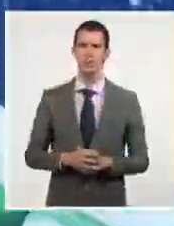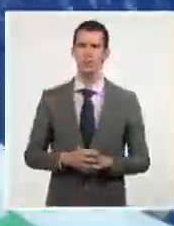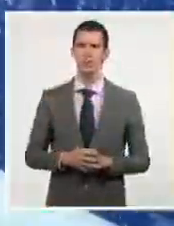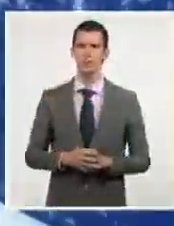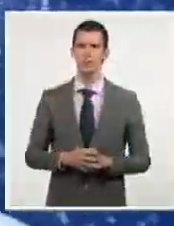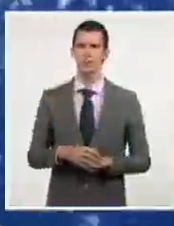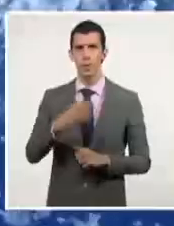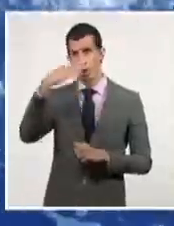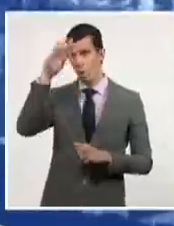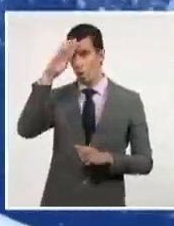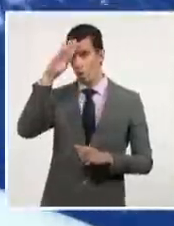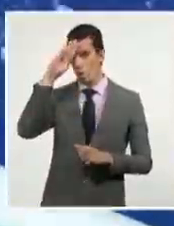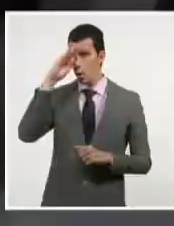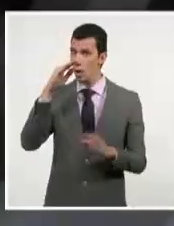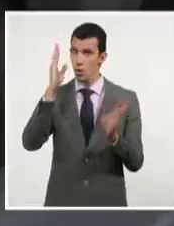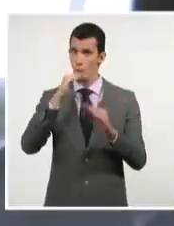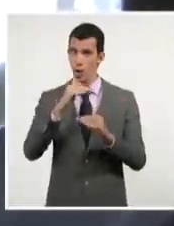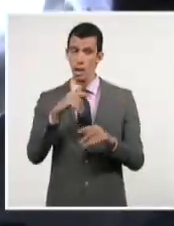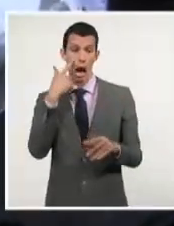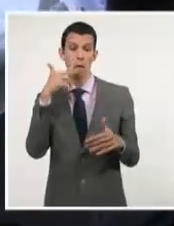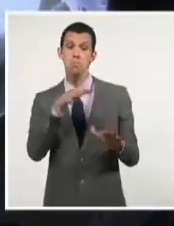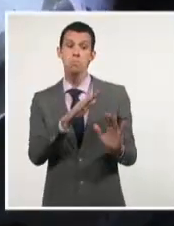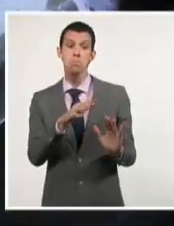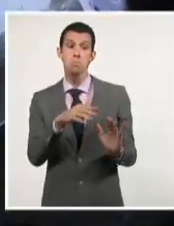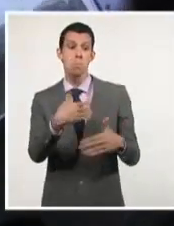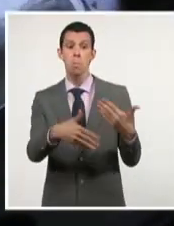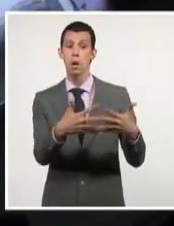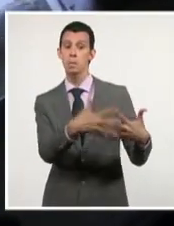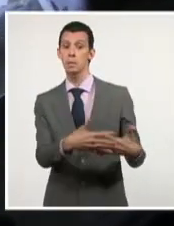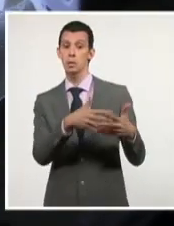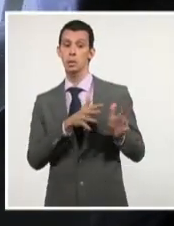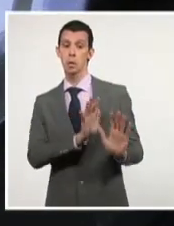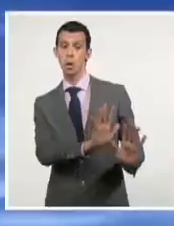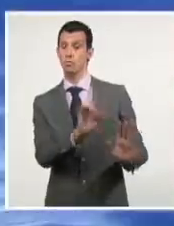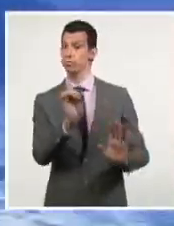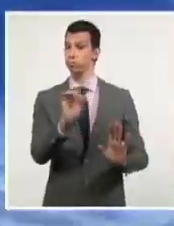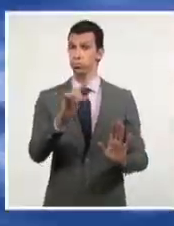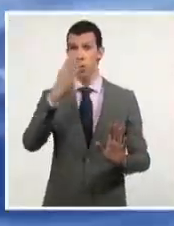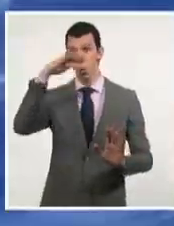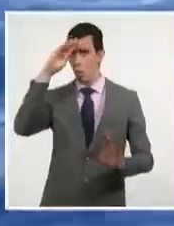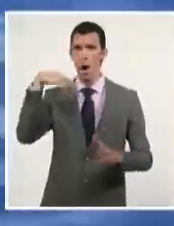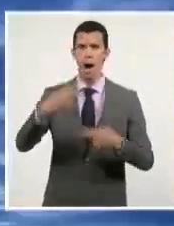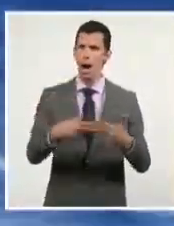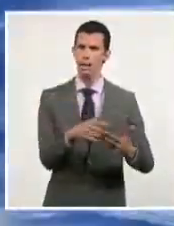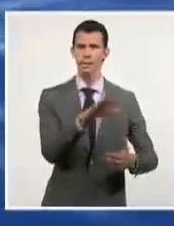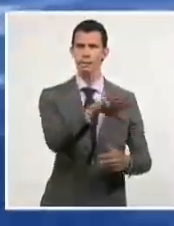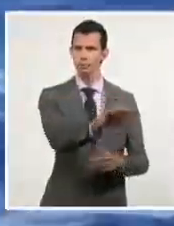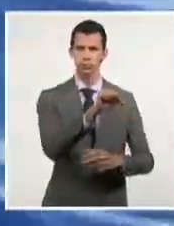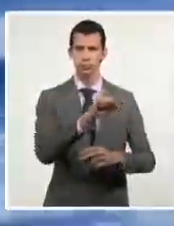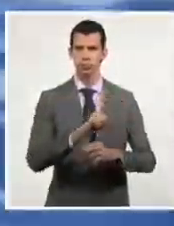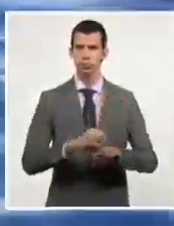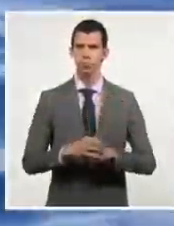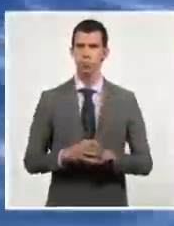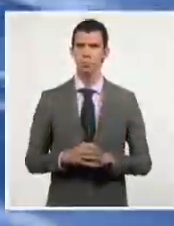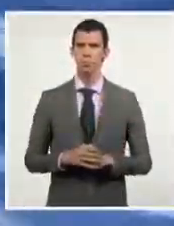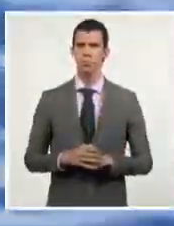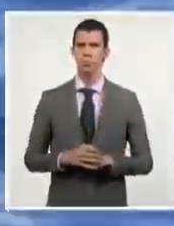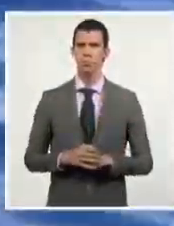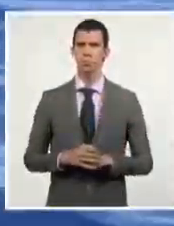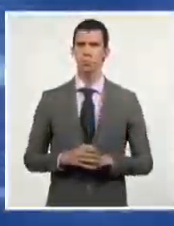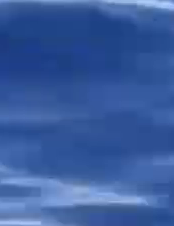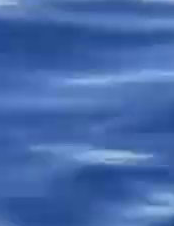tolerancia cero que en materia de drogas ha mantenido el gobierno cubano. Este